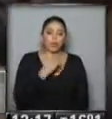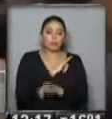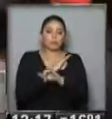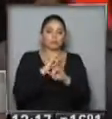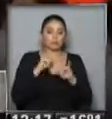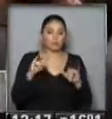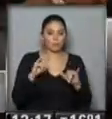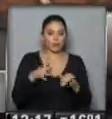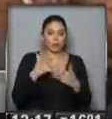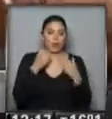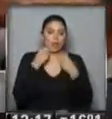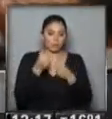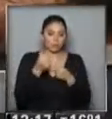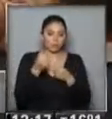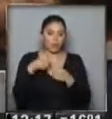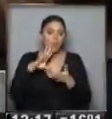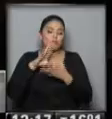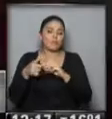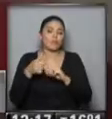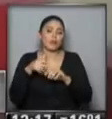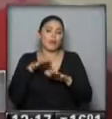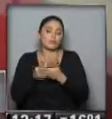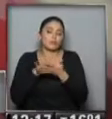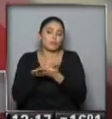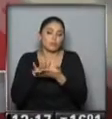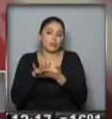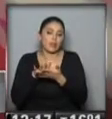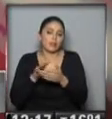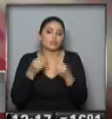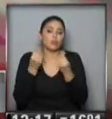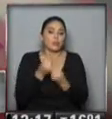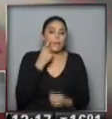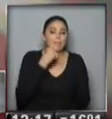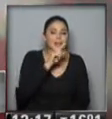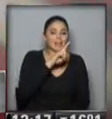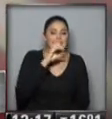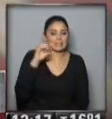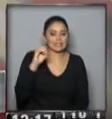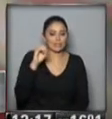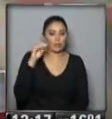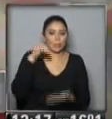Coelho, que busca aplicar medidas alternativas para cubrir los 1.300 millones de euros de ahorro.